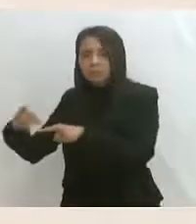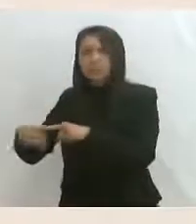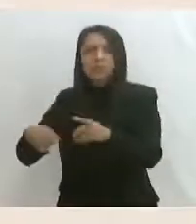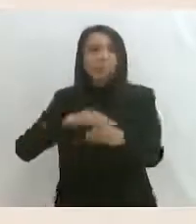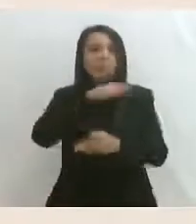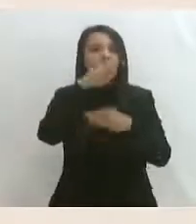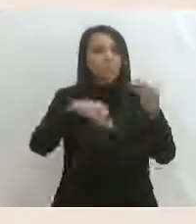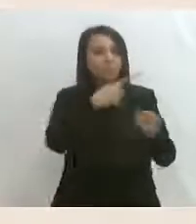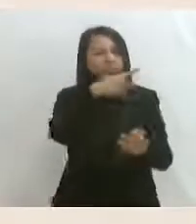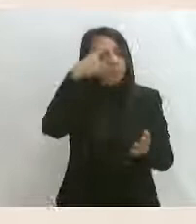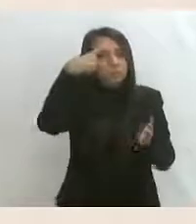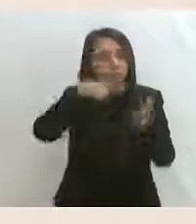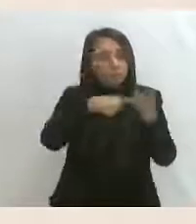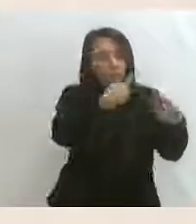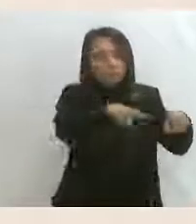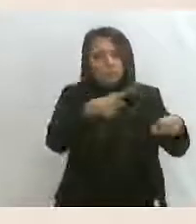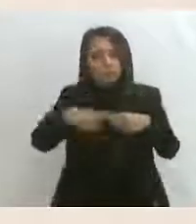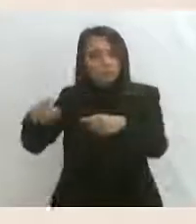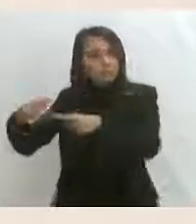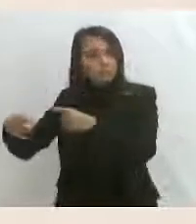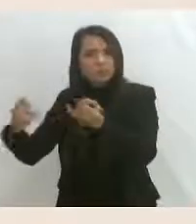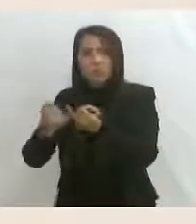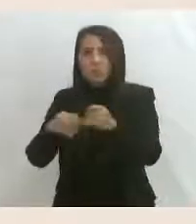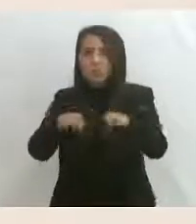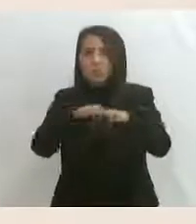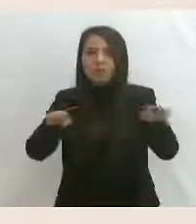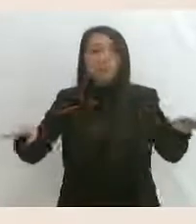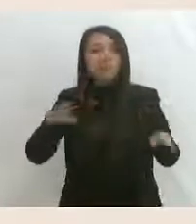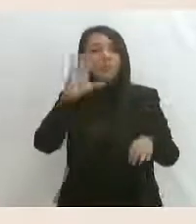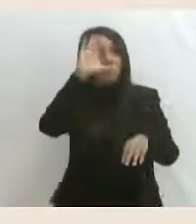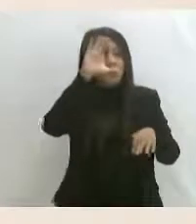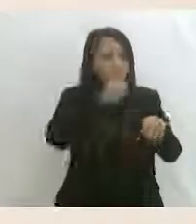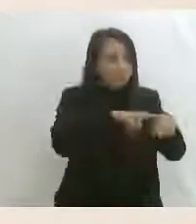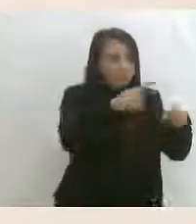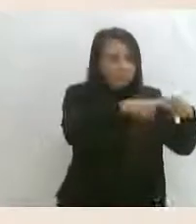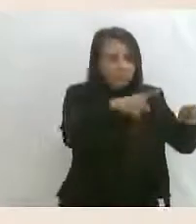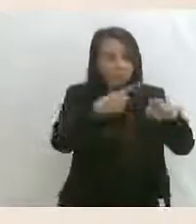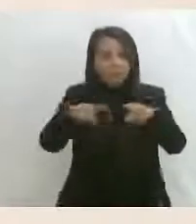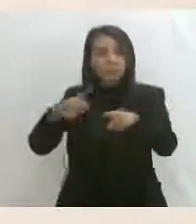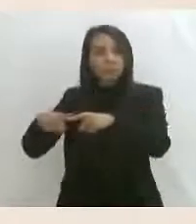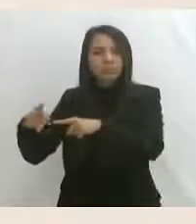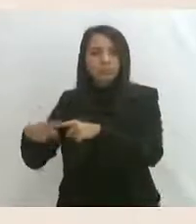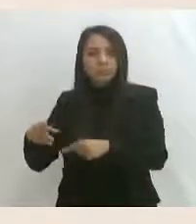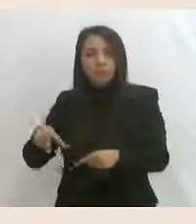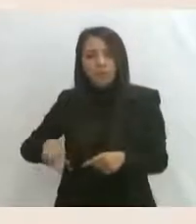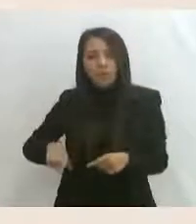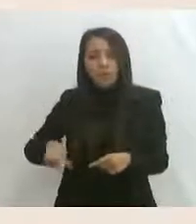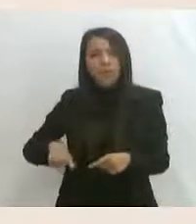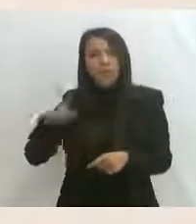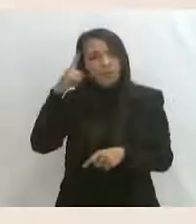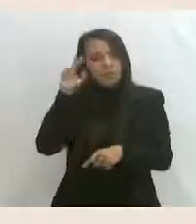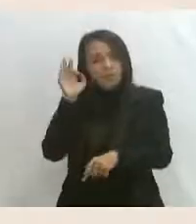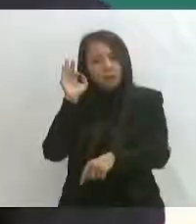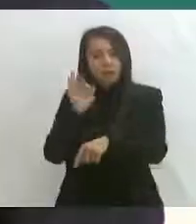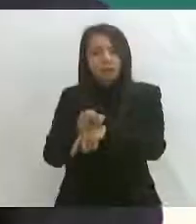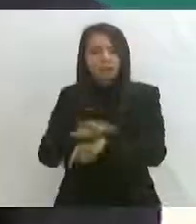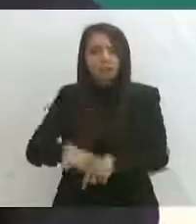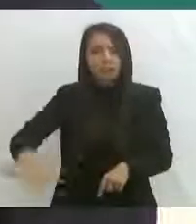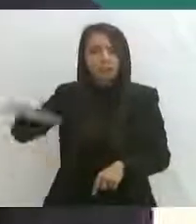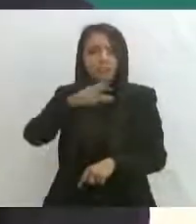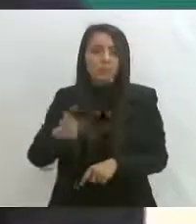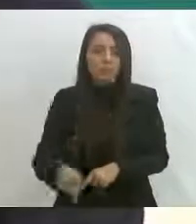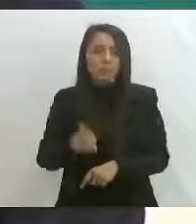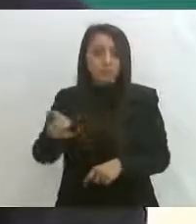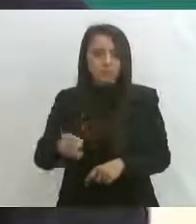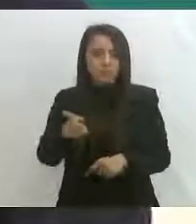creencias, de todas las culturas. Es un gobierno del pueblo, para el pueblo y